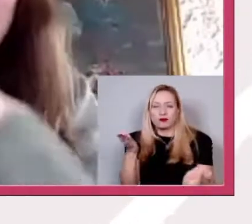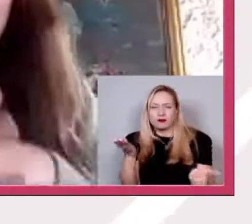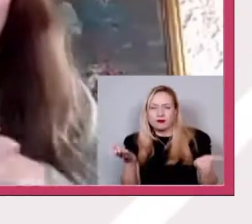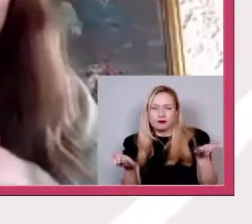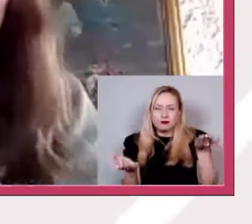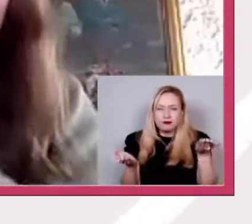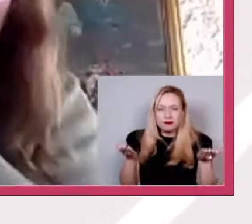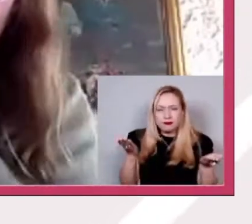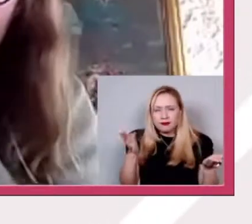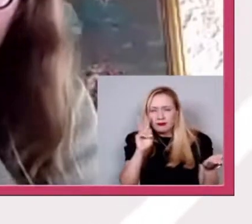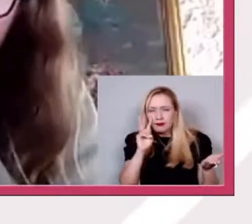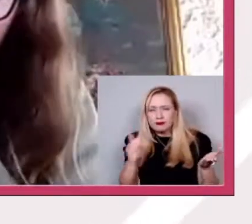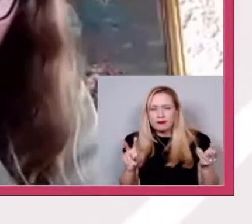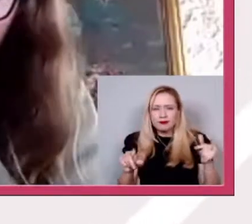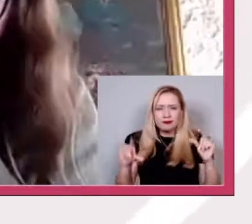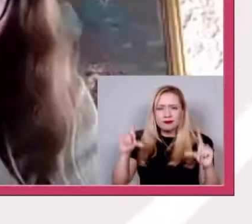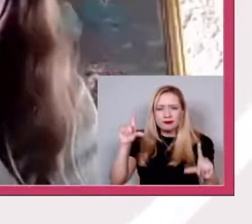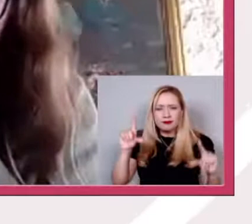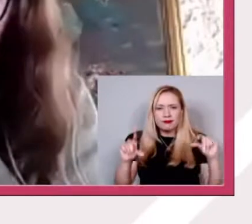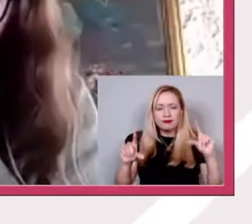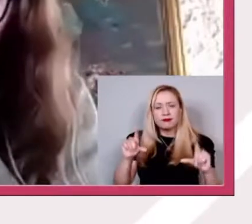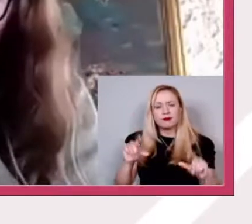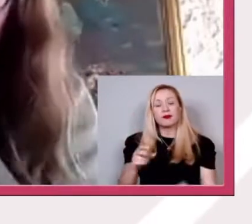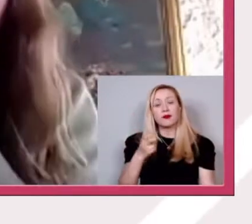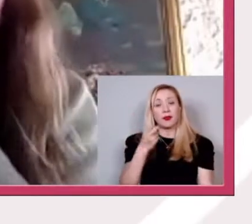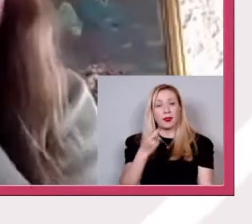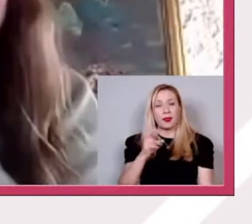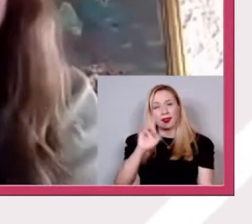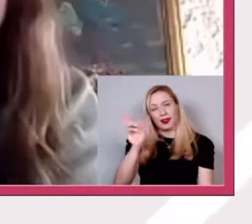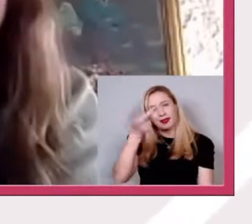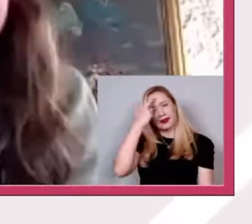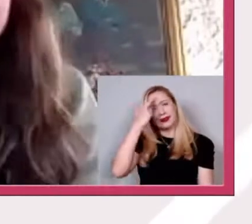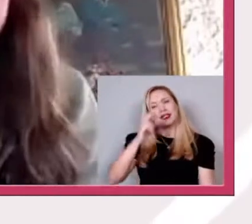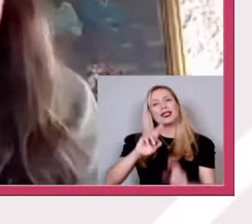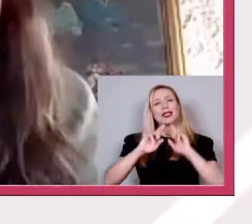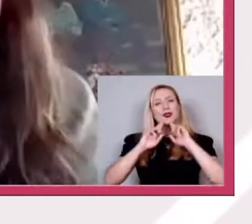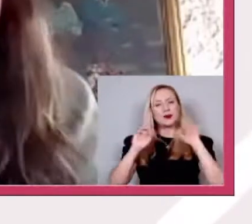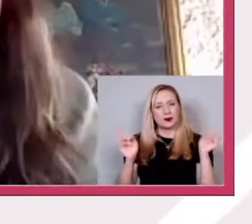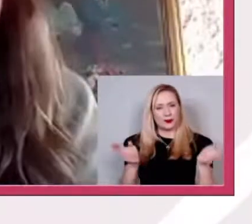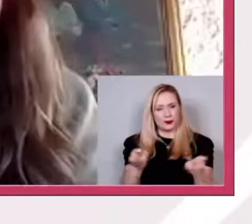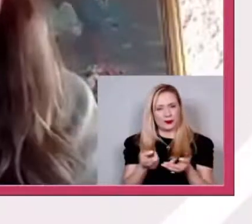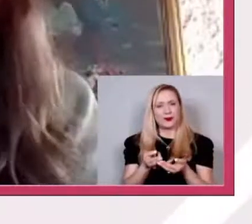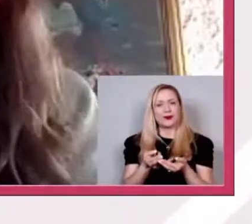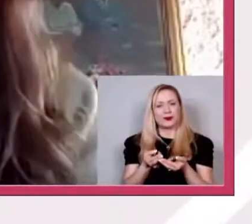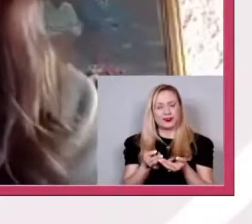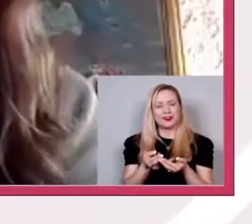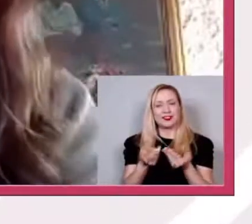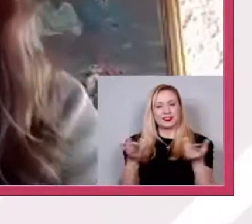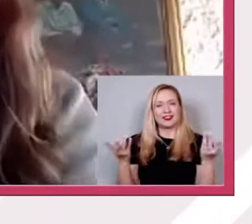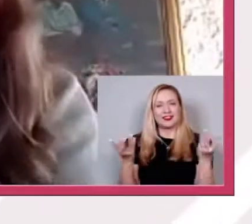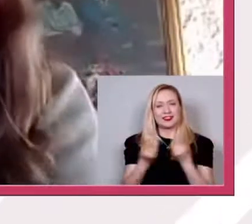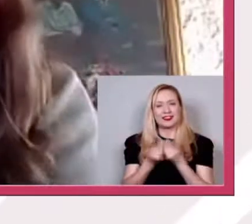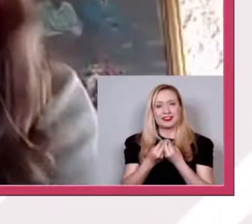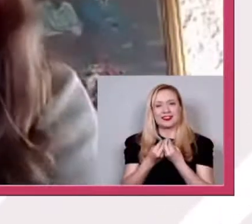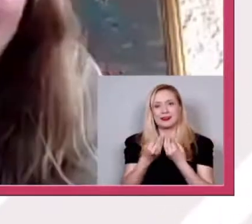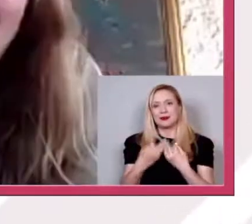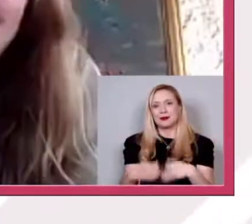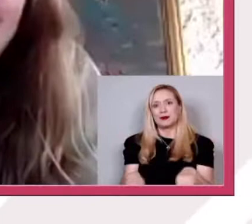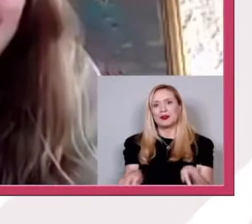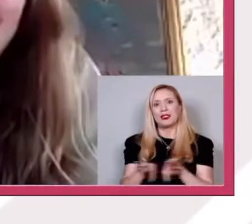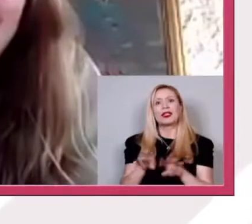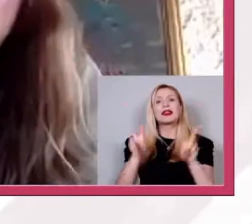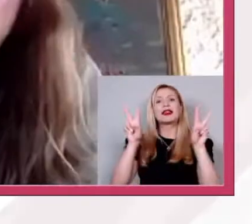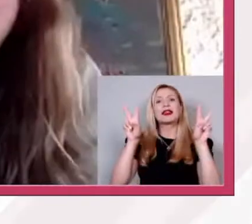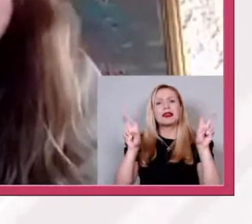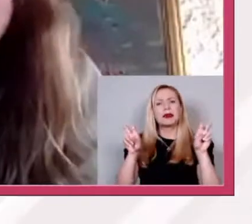tanto Lisette como Angelita en aquel conversatorio y que me parece que es de gran importancia es el tema